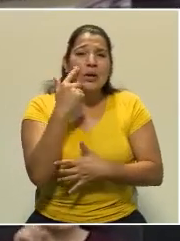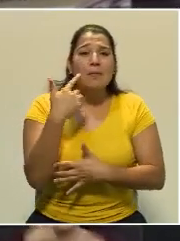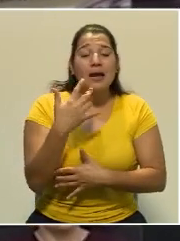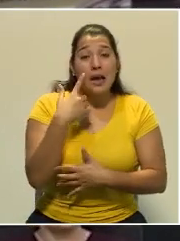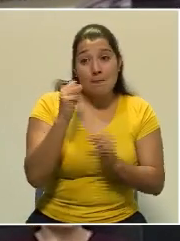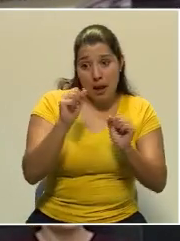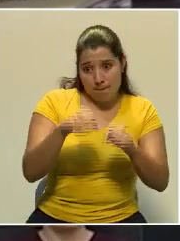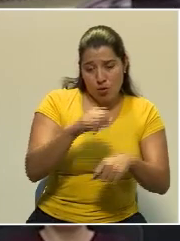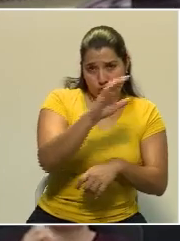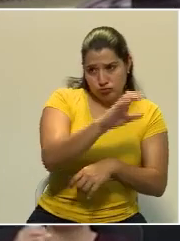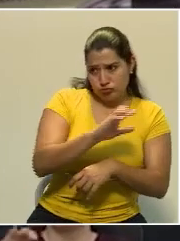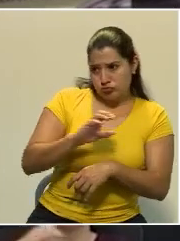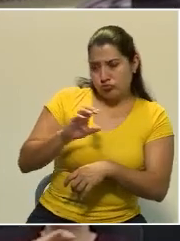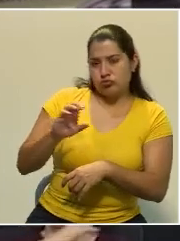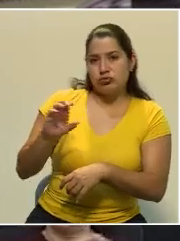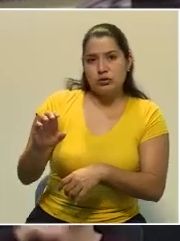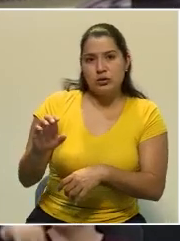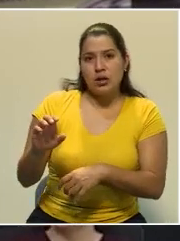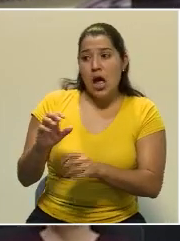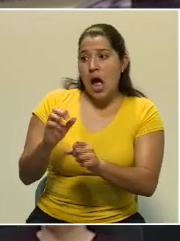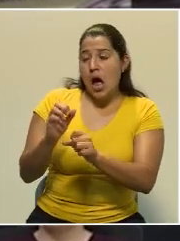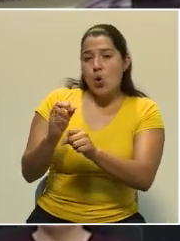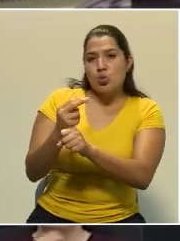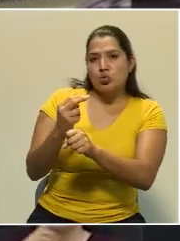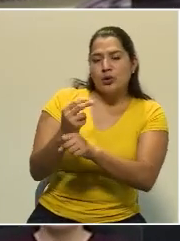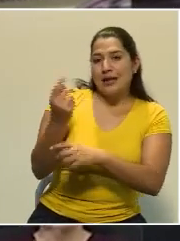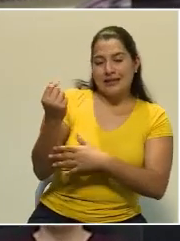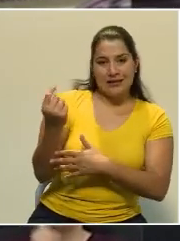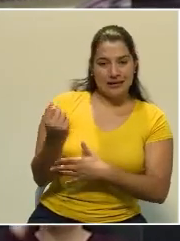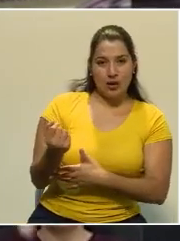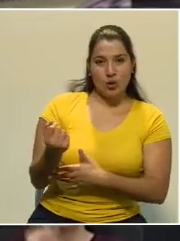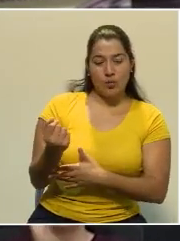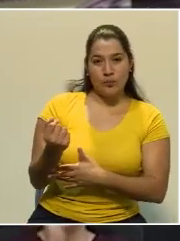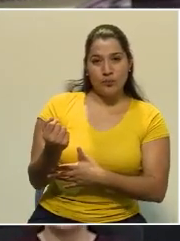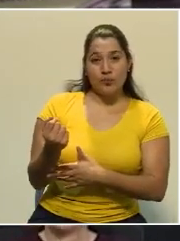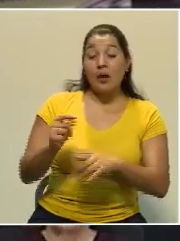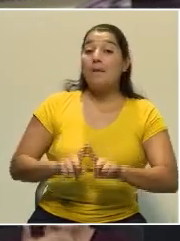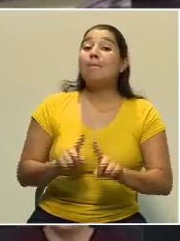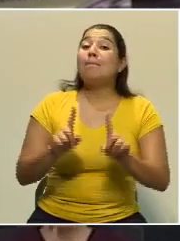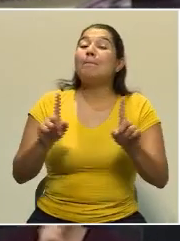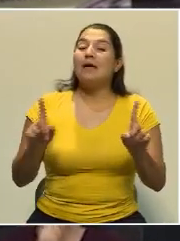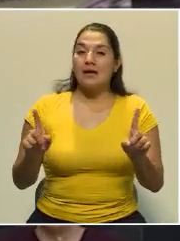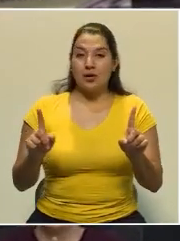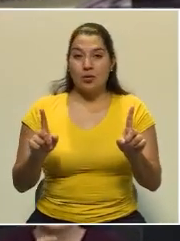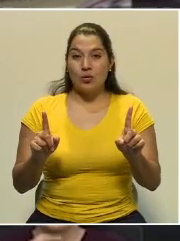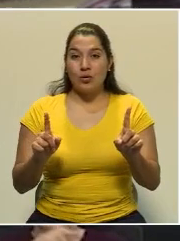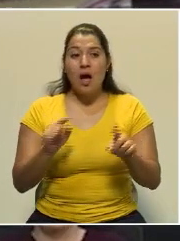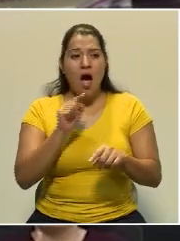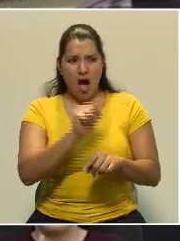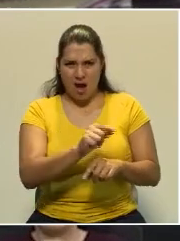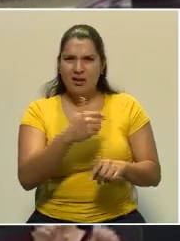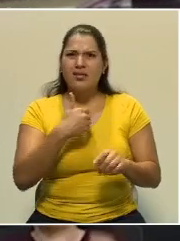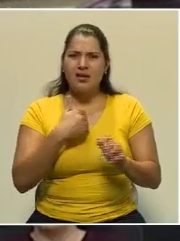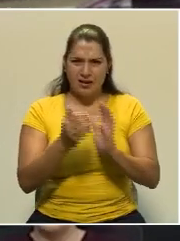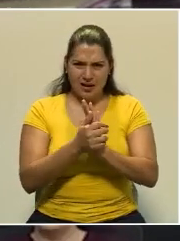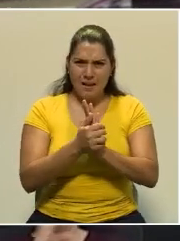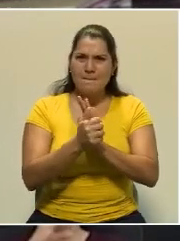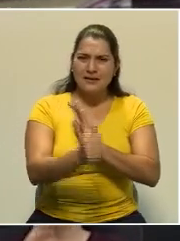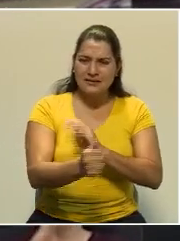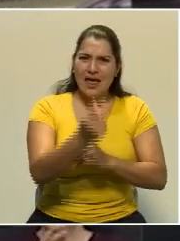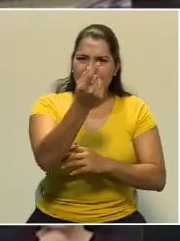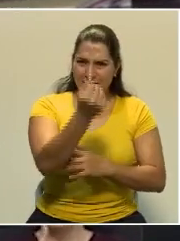estas inversiones que hoy se reclaman que estarían siendo descontadas, cuando lo cierto es que ahí hay capacidad de inversión,